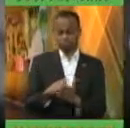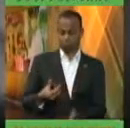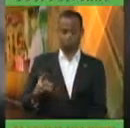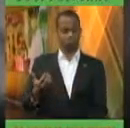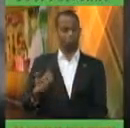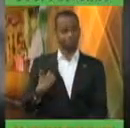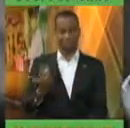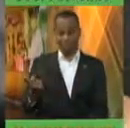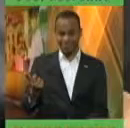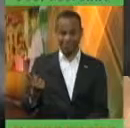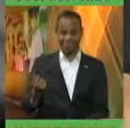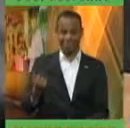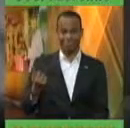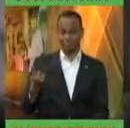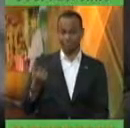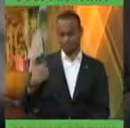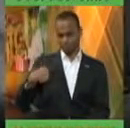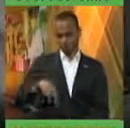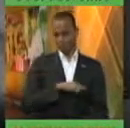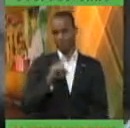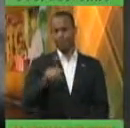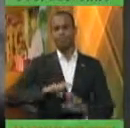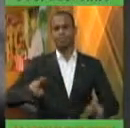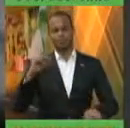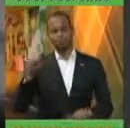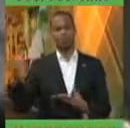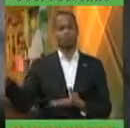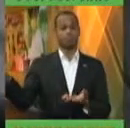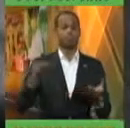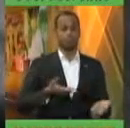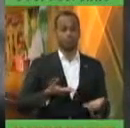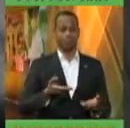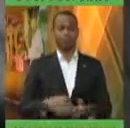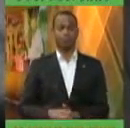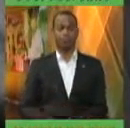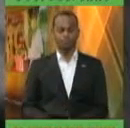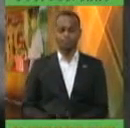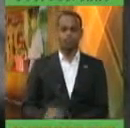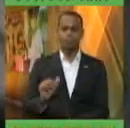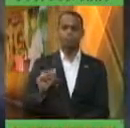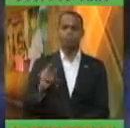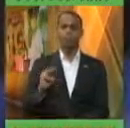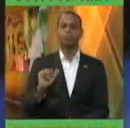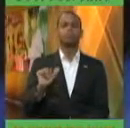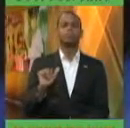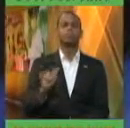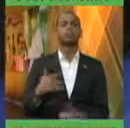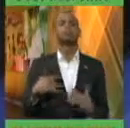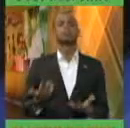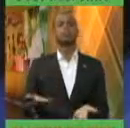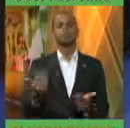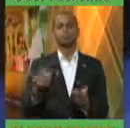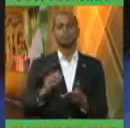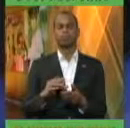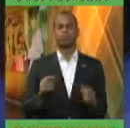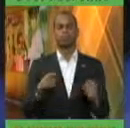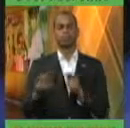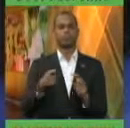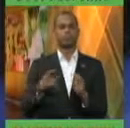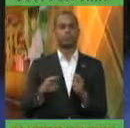nosotros tenemos que estar preparados para recibir cuéntanos al mapfre era coordinadora de